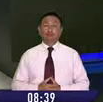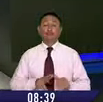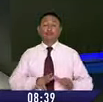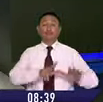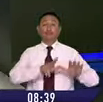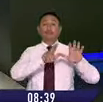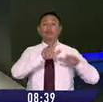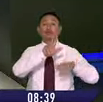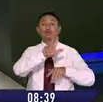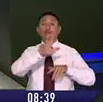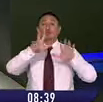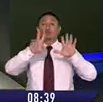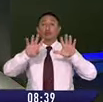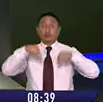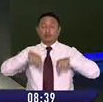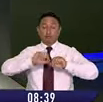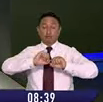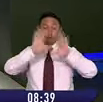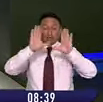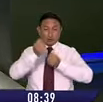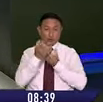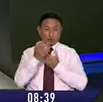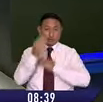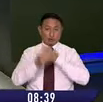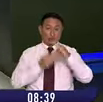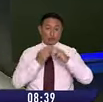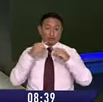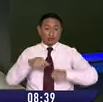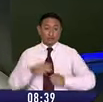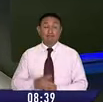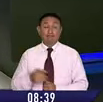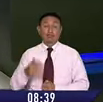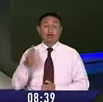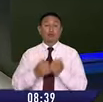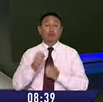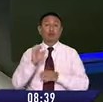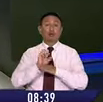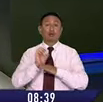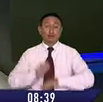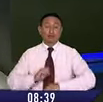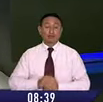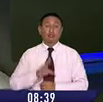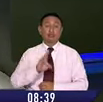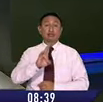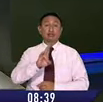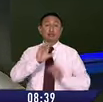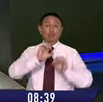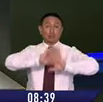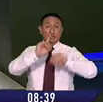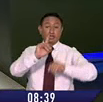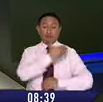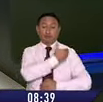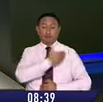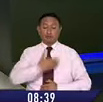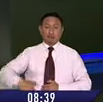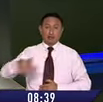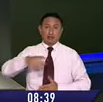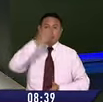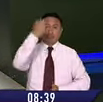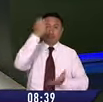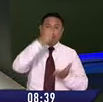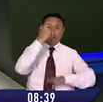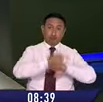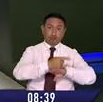...8:39 de la mañana informando al país y al mundo en esta crisis que vive el Ecuador. A las 7 de la mañana, presidente de la República firmó decreto de